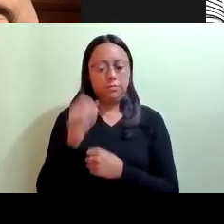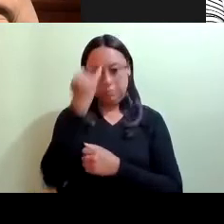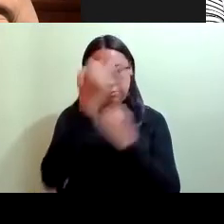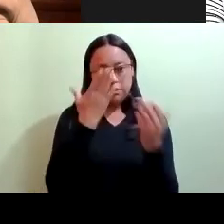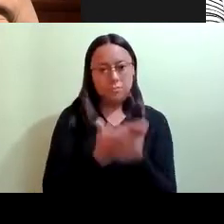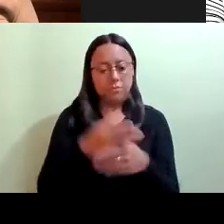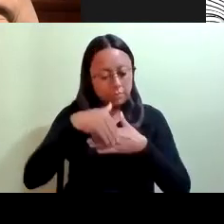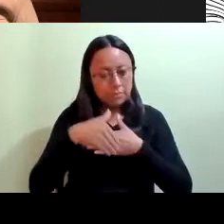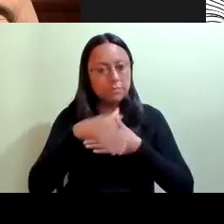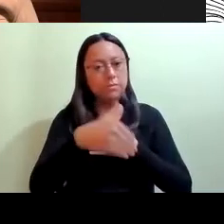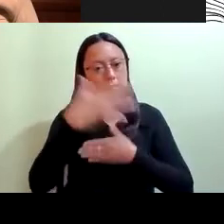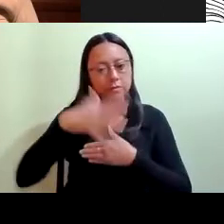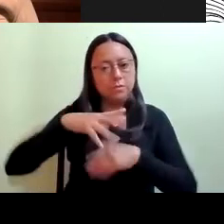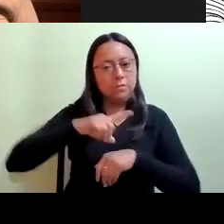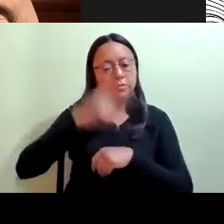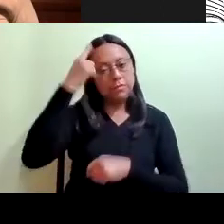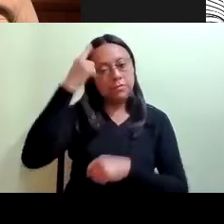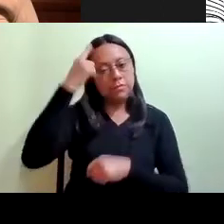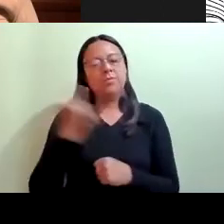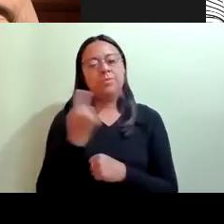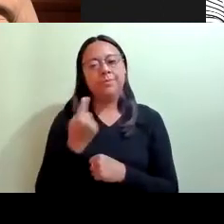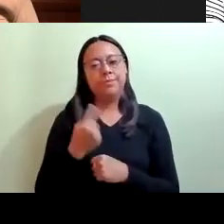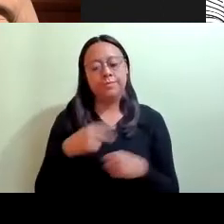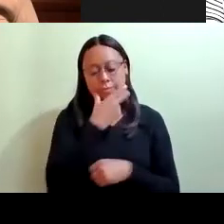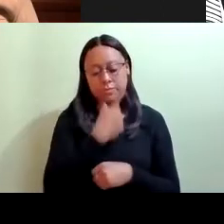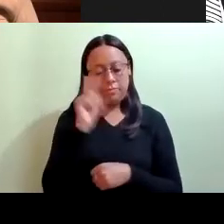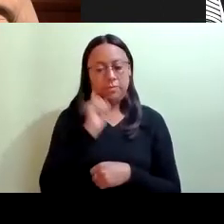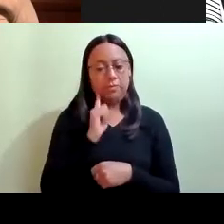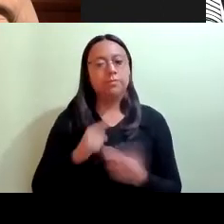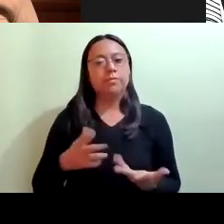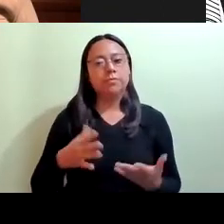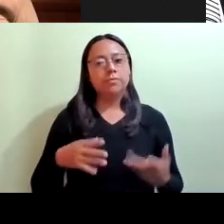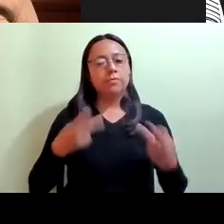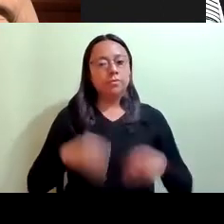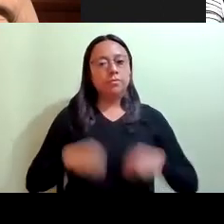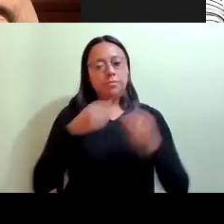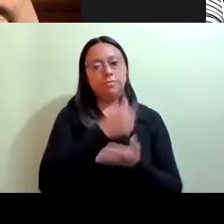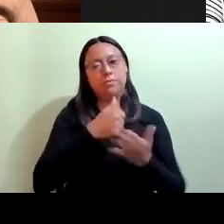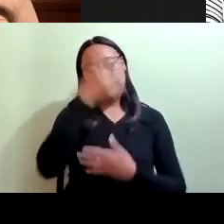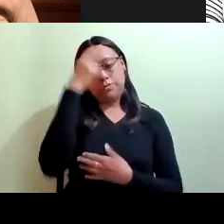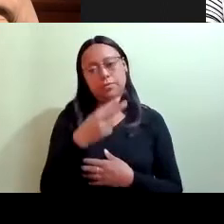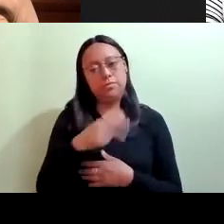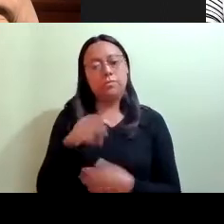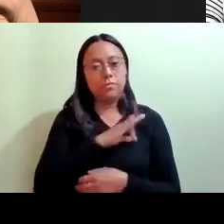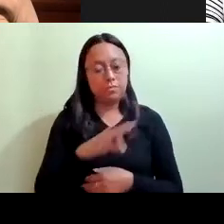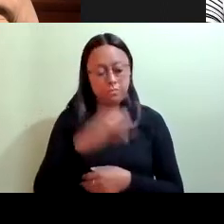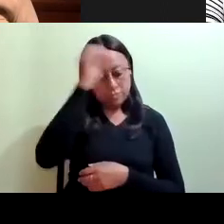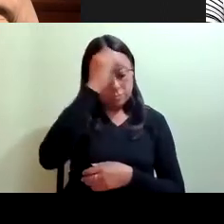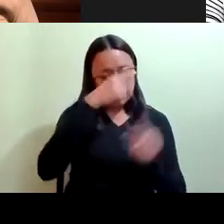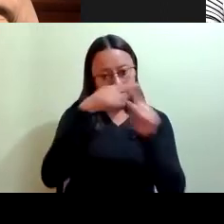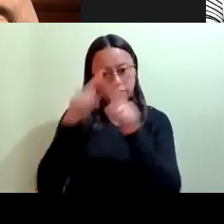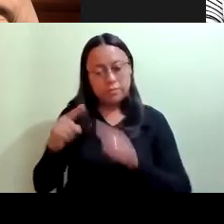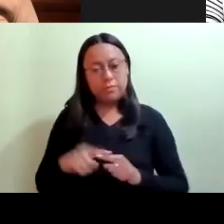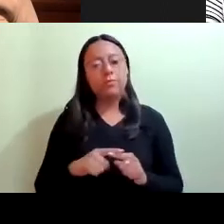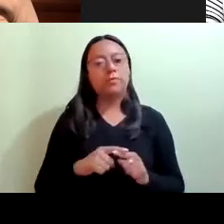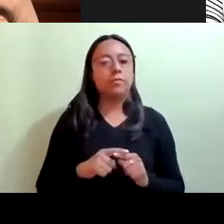10 días para que las ciudadanas y ciudadanos que así lo deseen puedan hacer sus comentarios correspondientes.